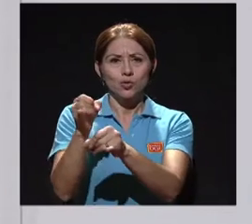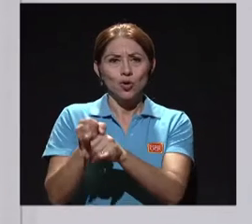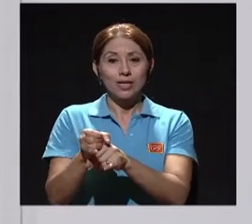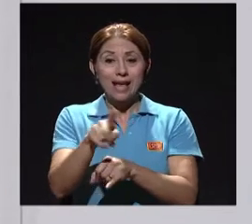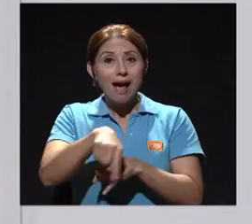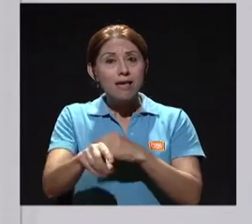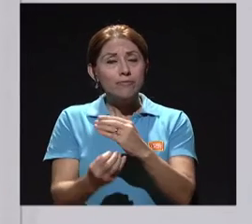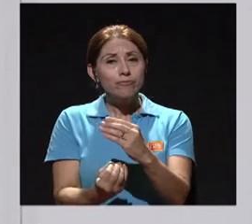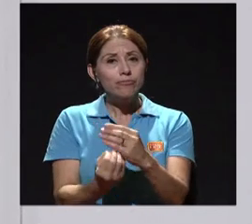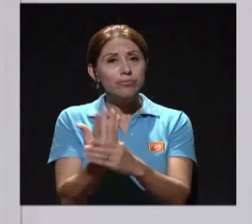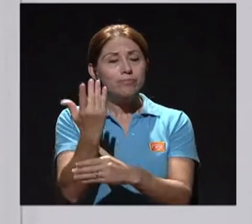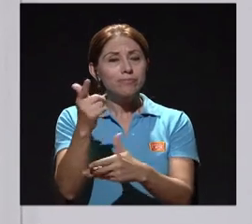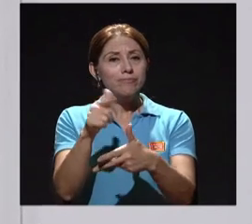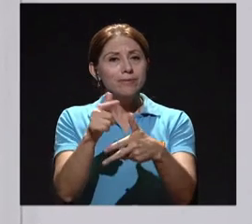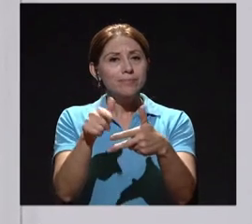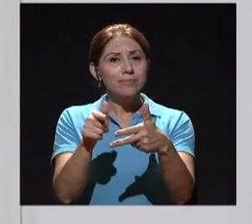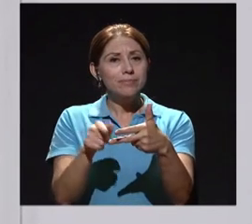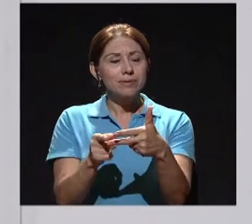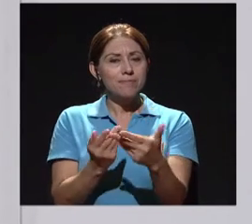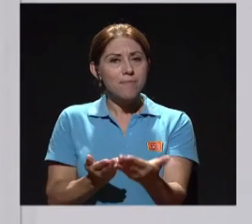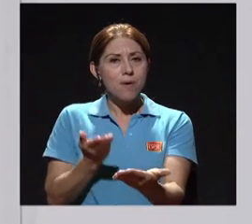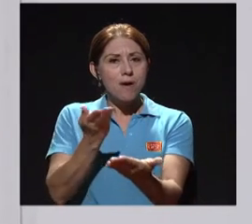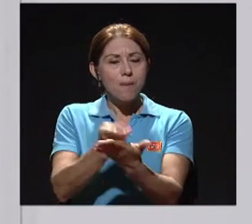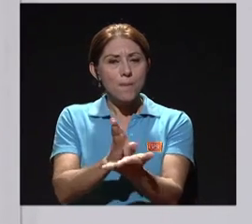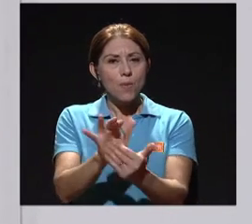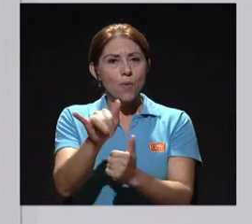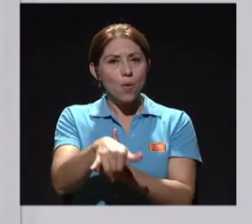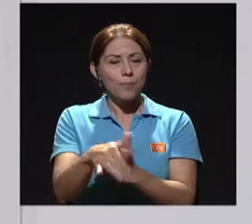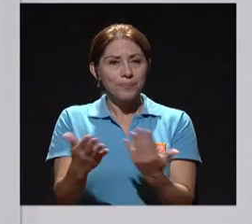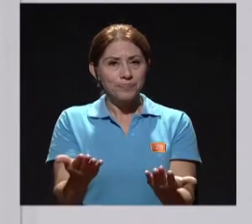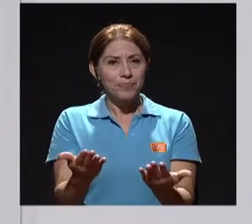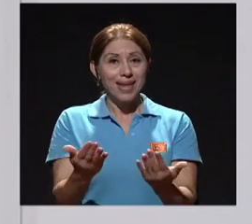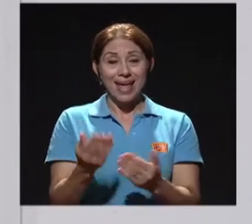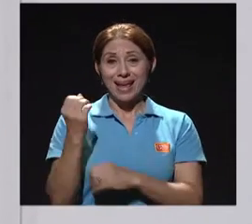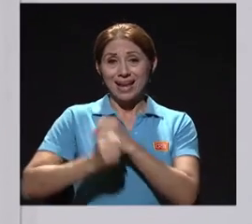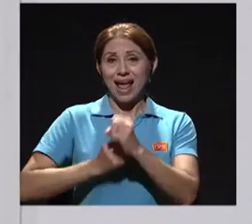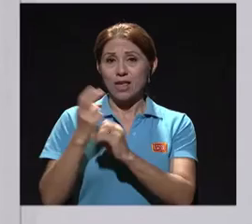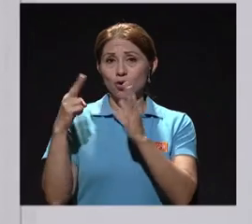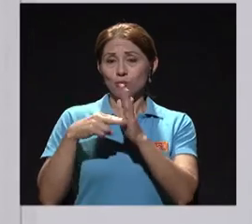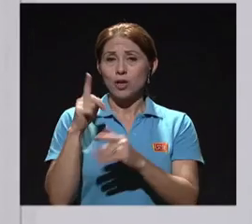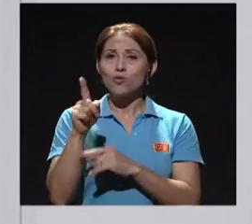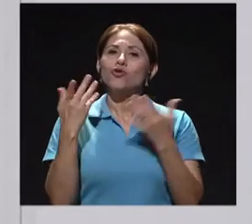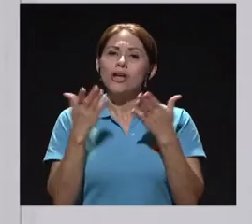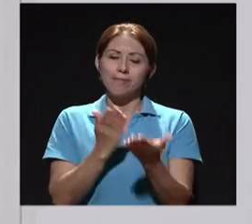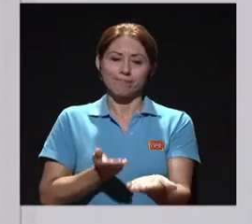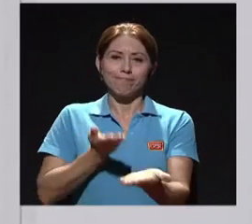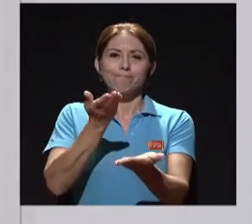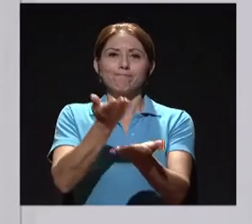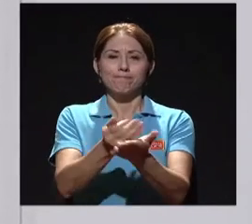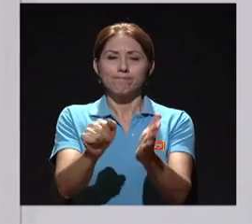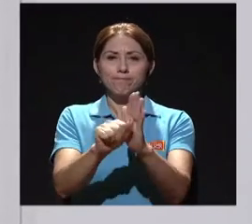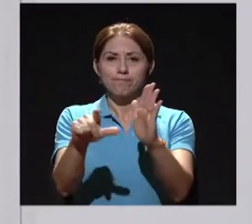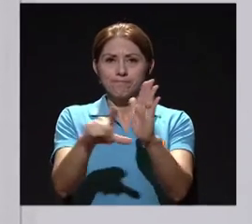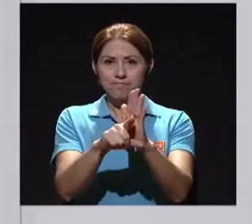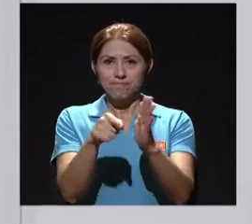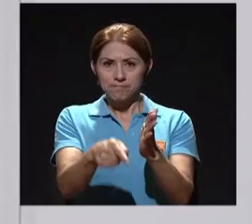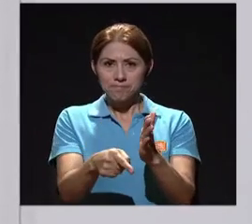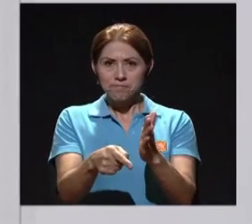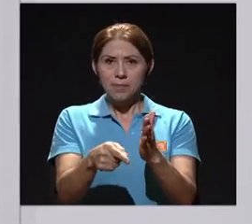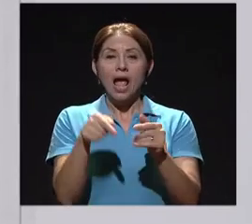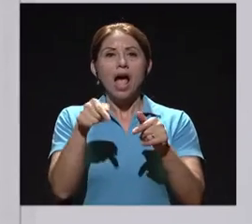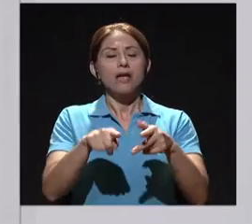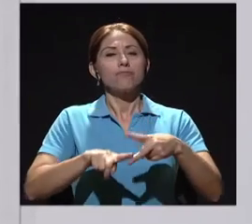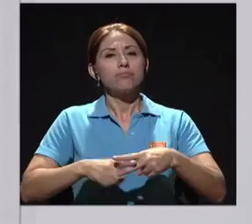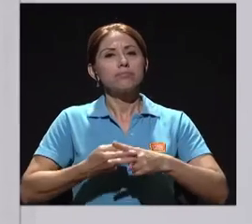iniciativas que en el 2001 entrada corriente legislativa se da un proceso de tratar